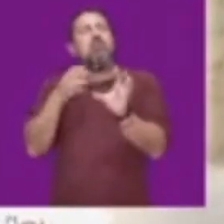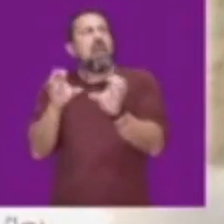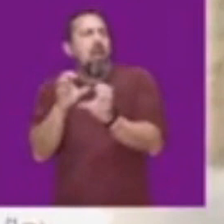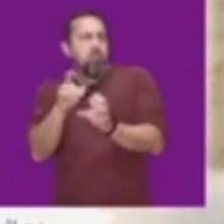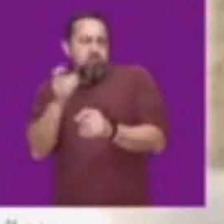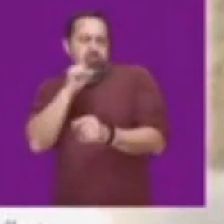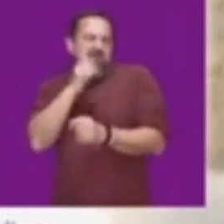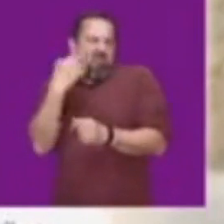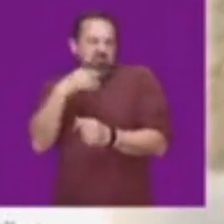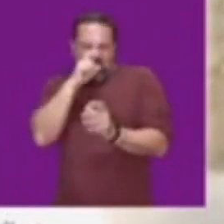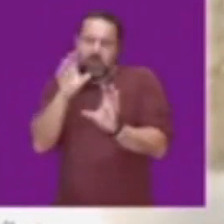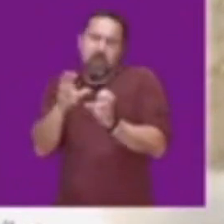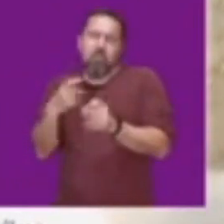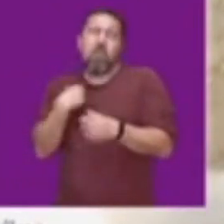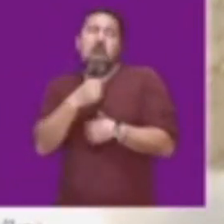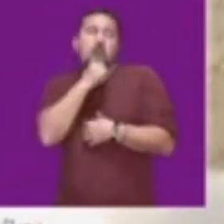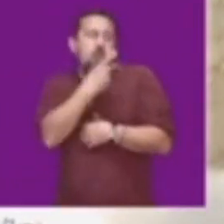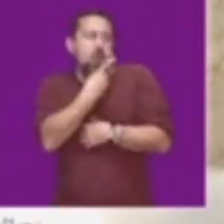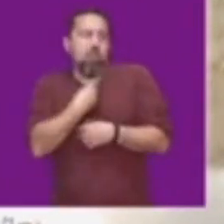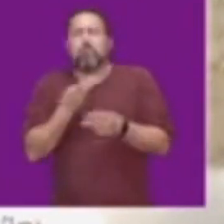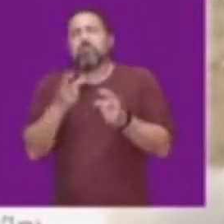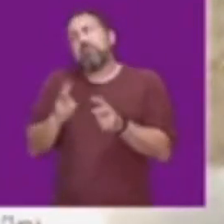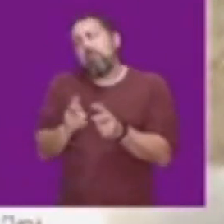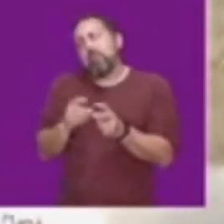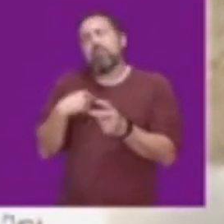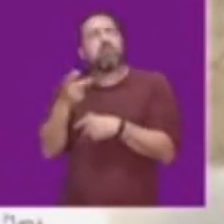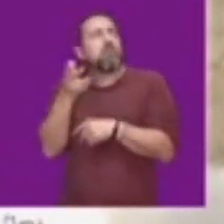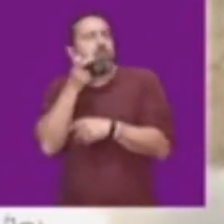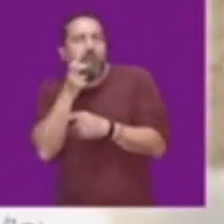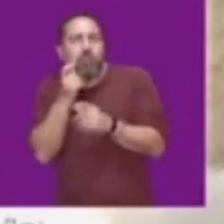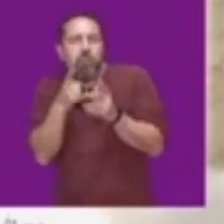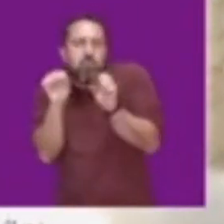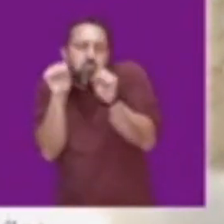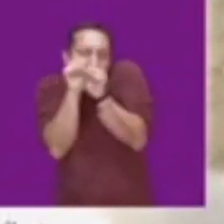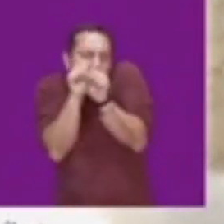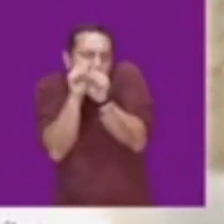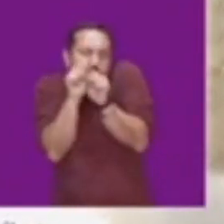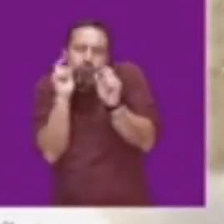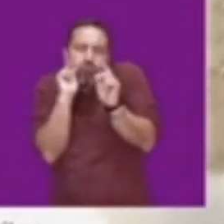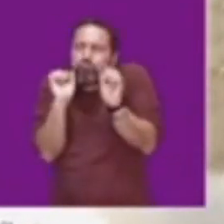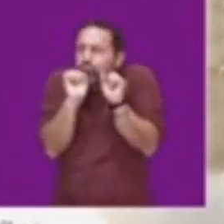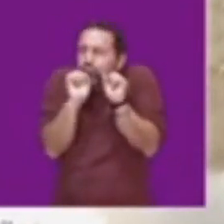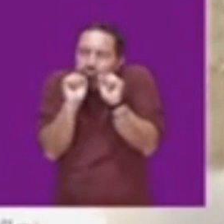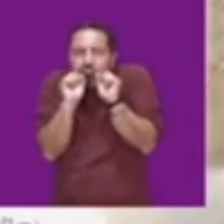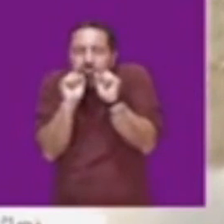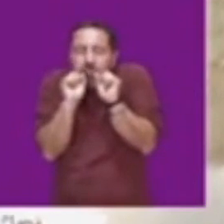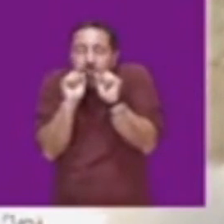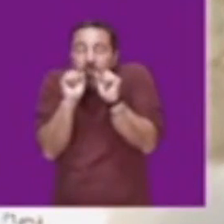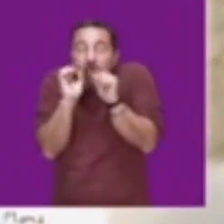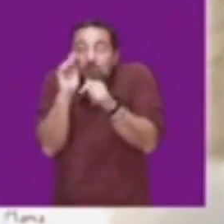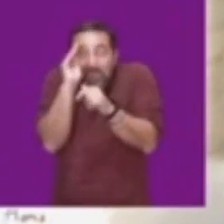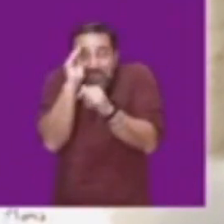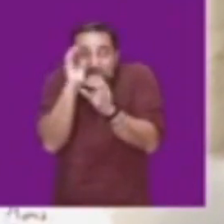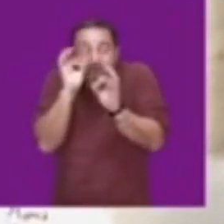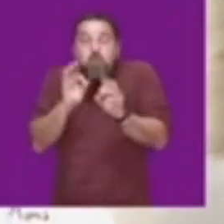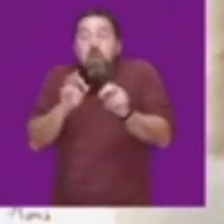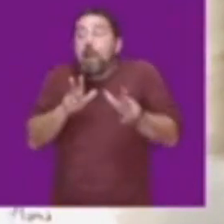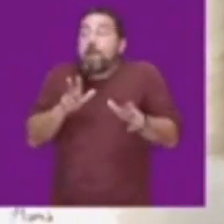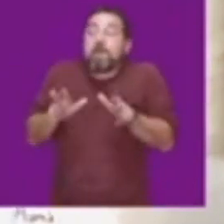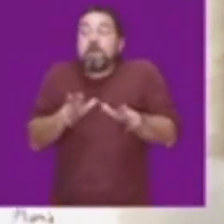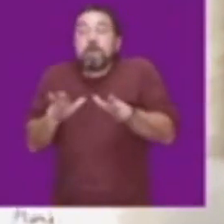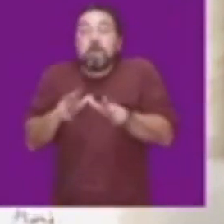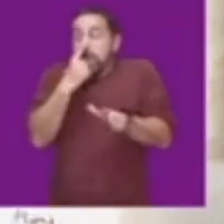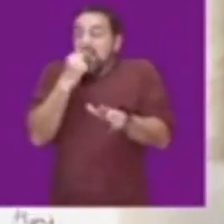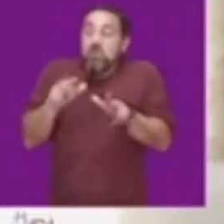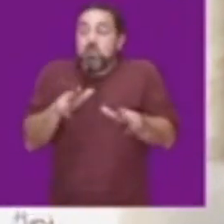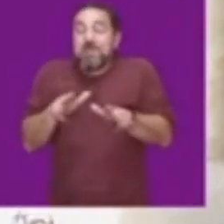junto a la vieja radio, los dos, muy juntitos, así. Nos juntamos. Así. Como creo que hacen los